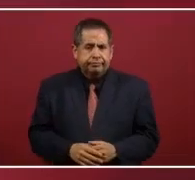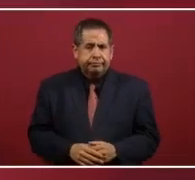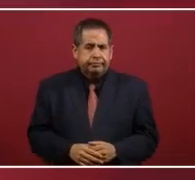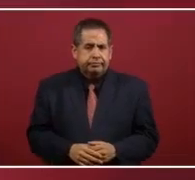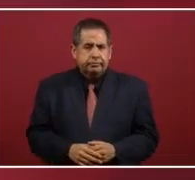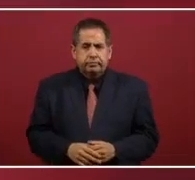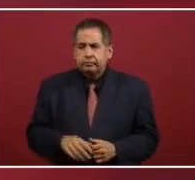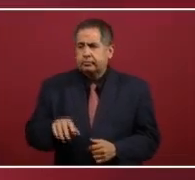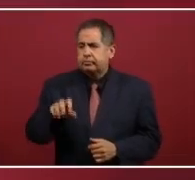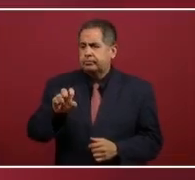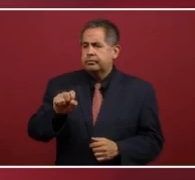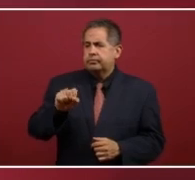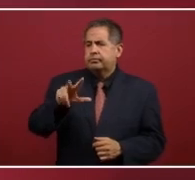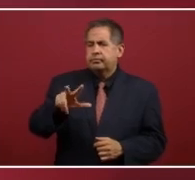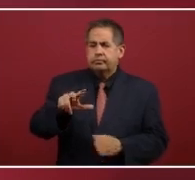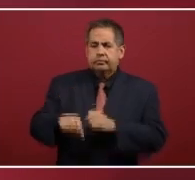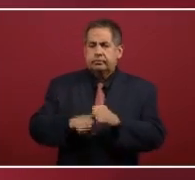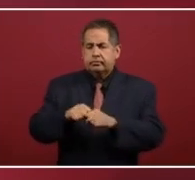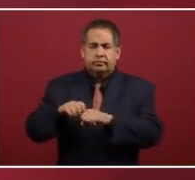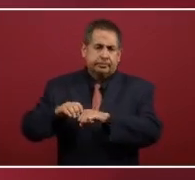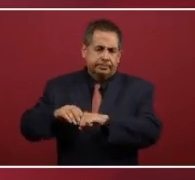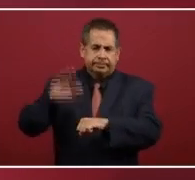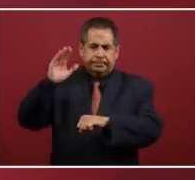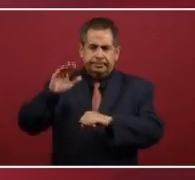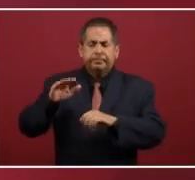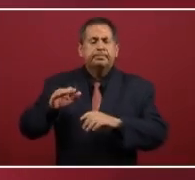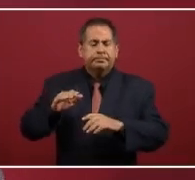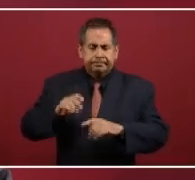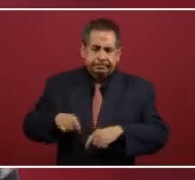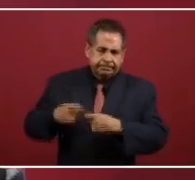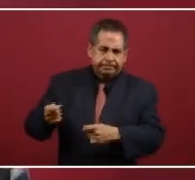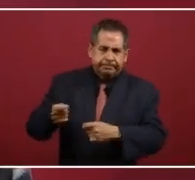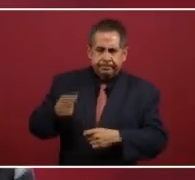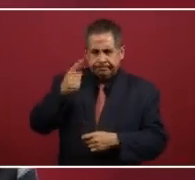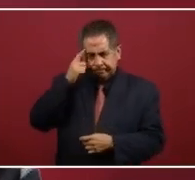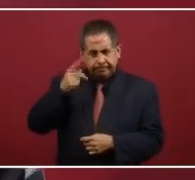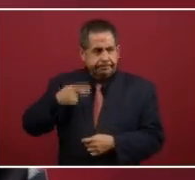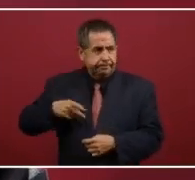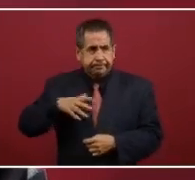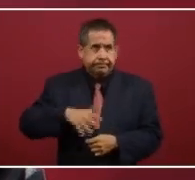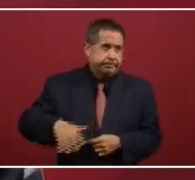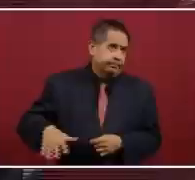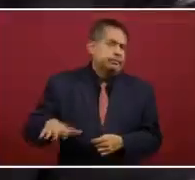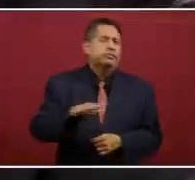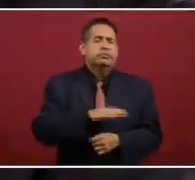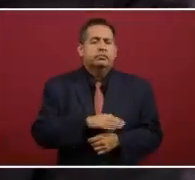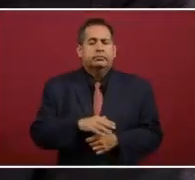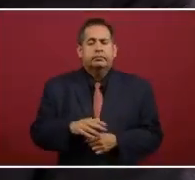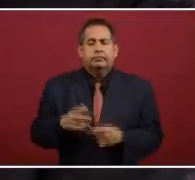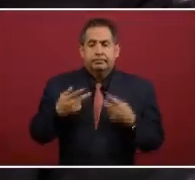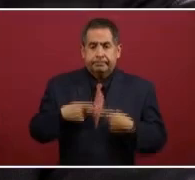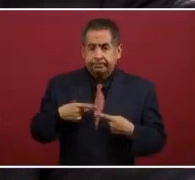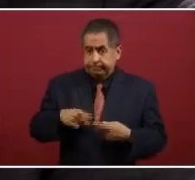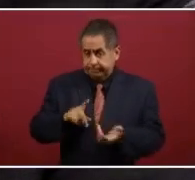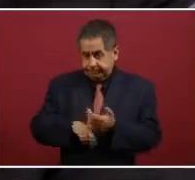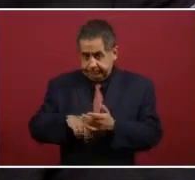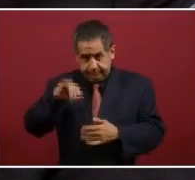de 68 años en adelante, para la población en general y para la población